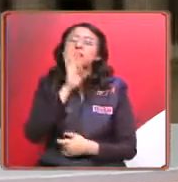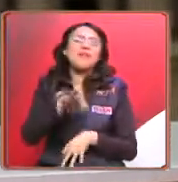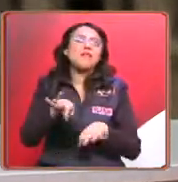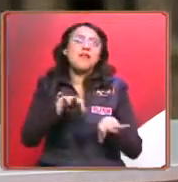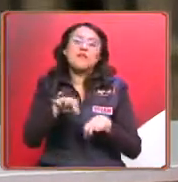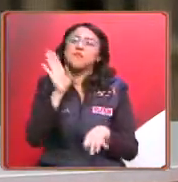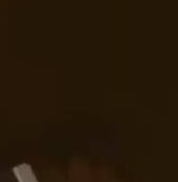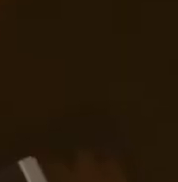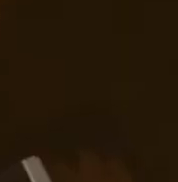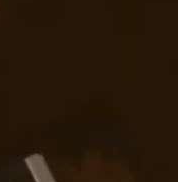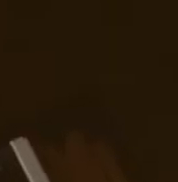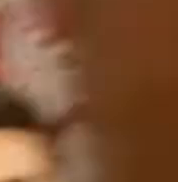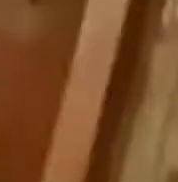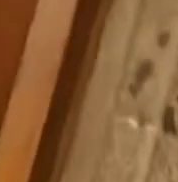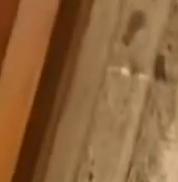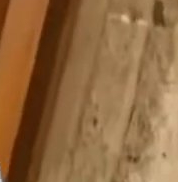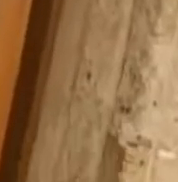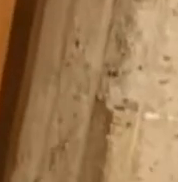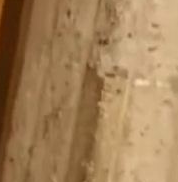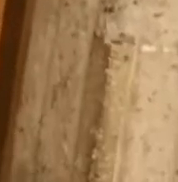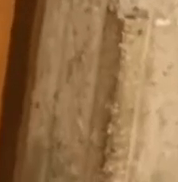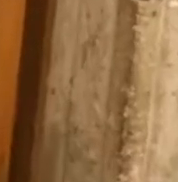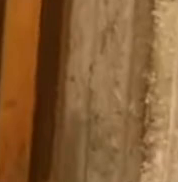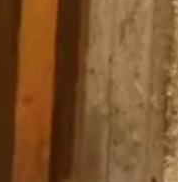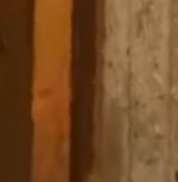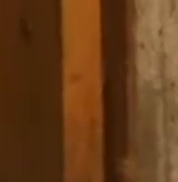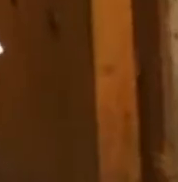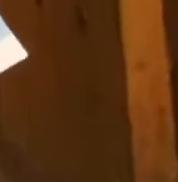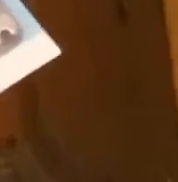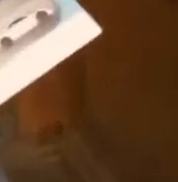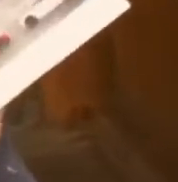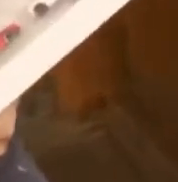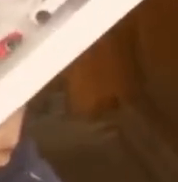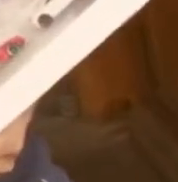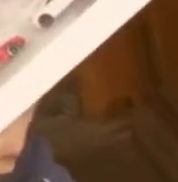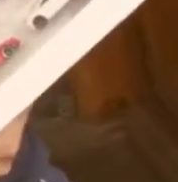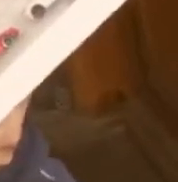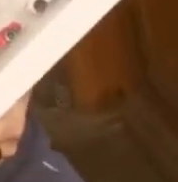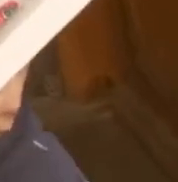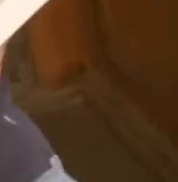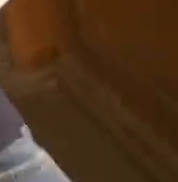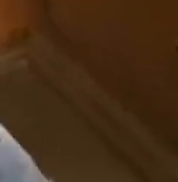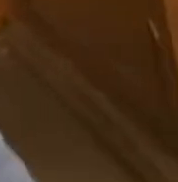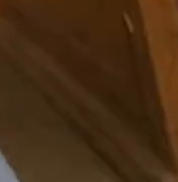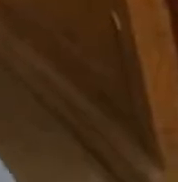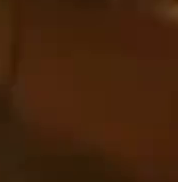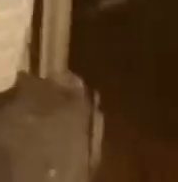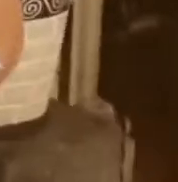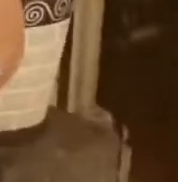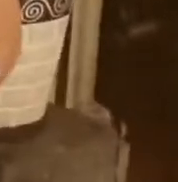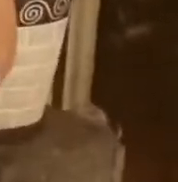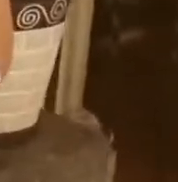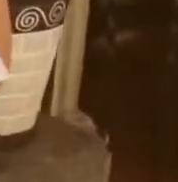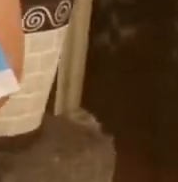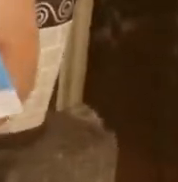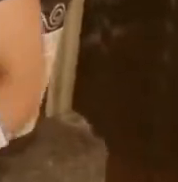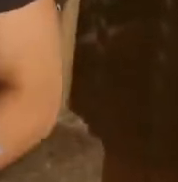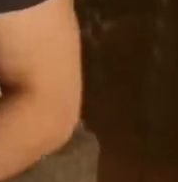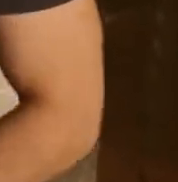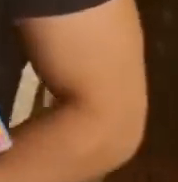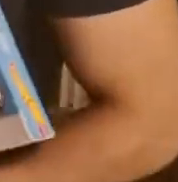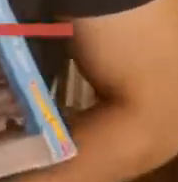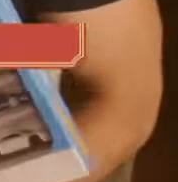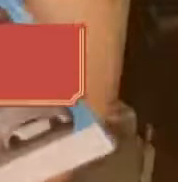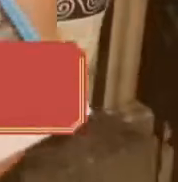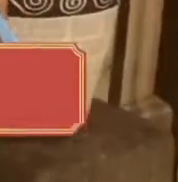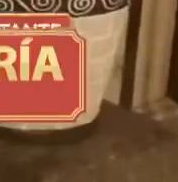trabajaron. Exacto. Ven a disfrutar de Cervecería Nacional. Y apoya Juguetón. Trae un juguete nuevo que